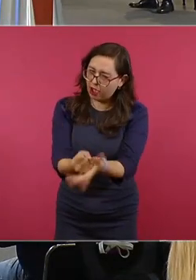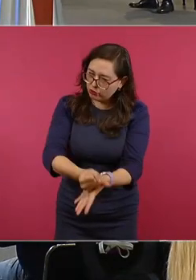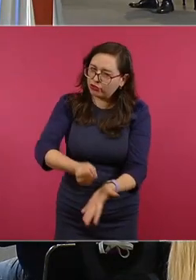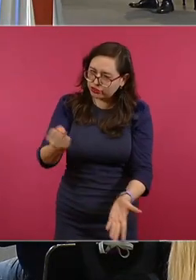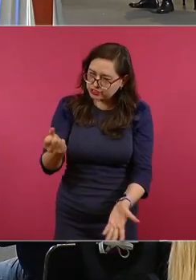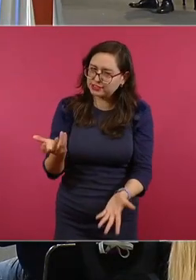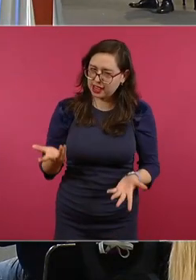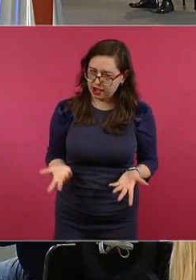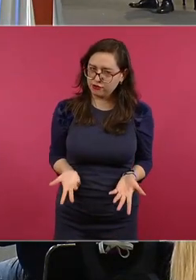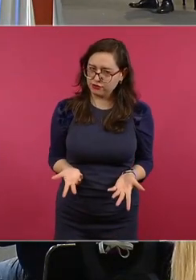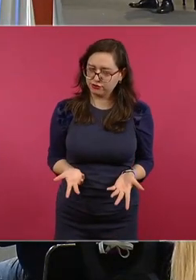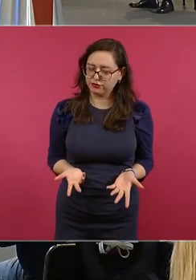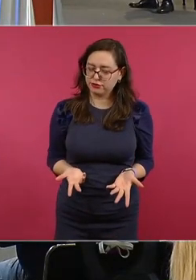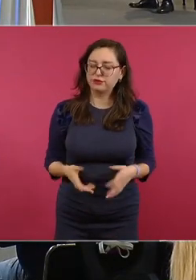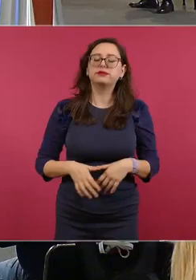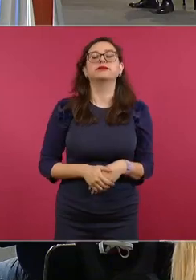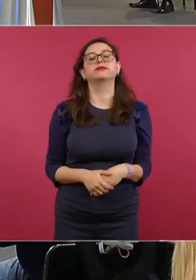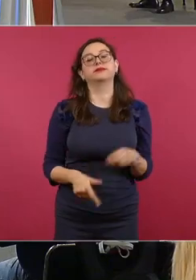Tres,